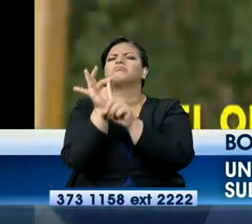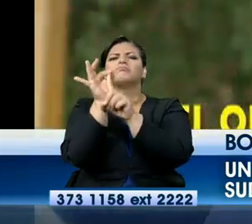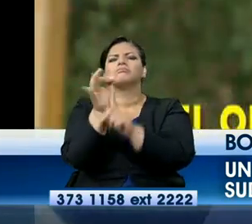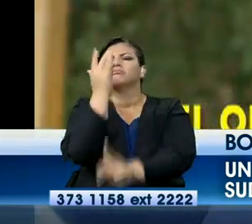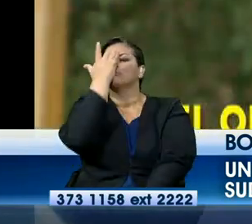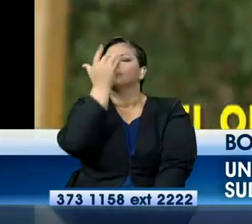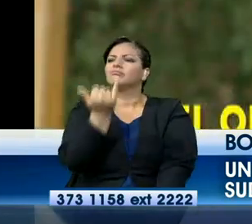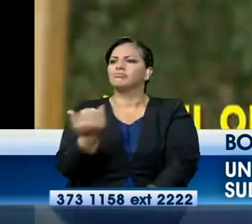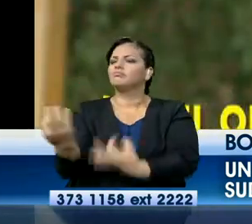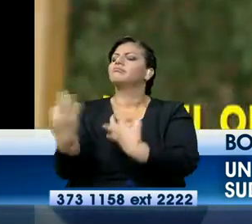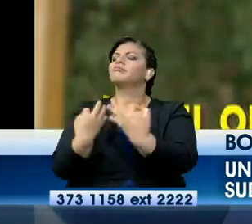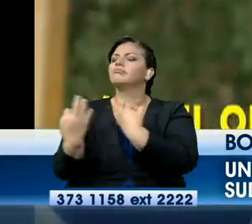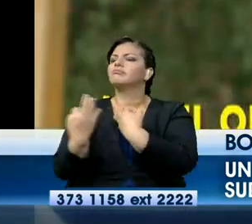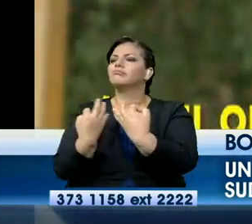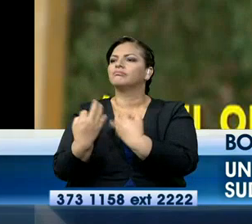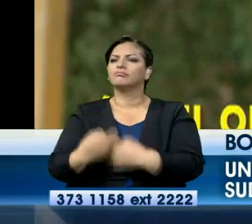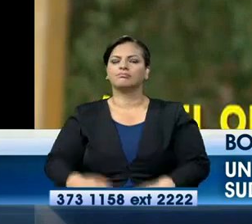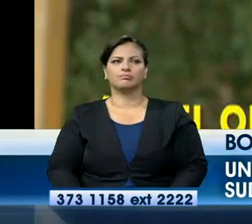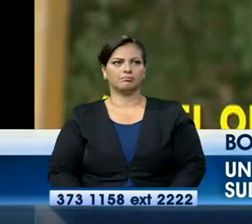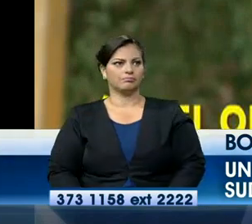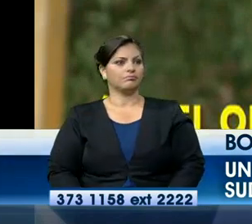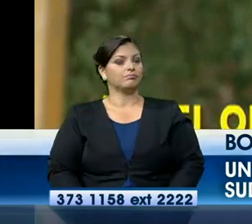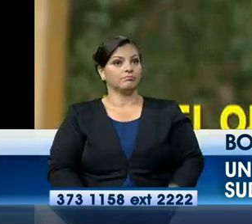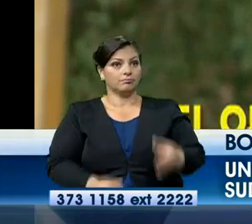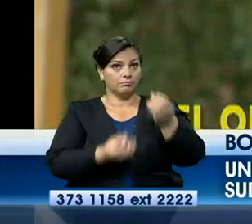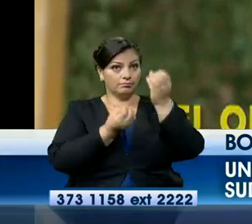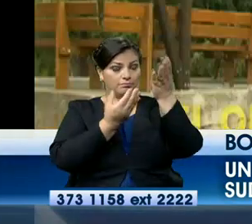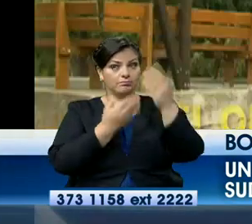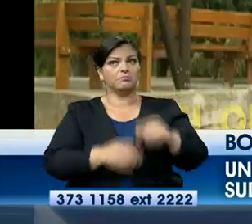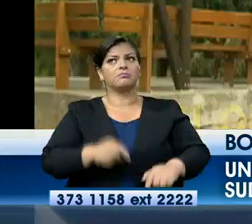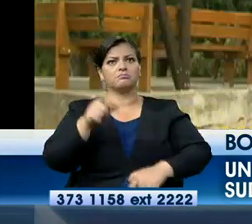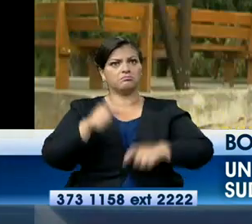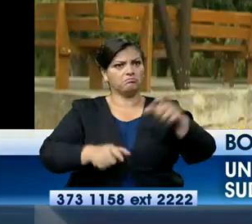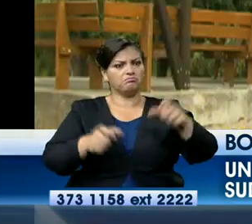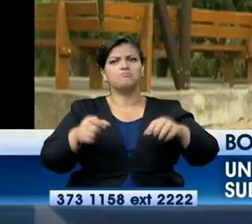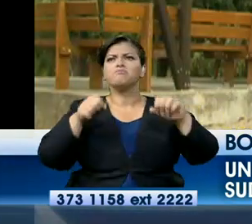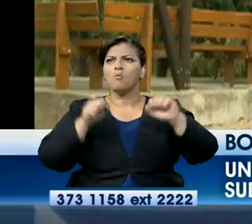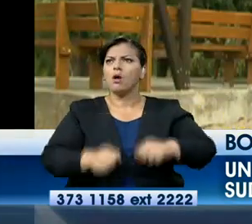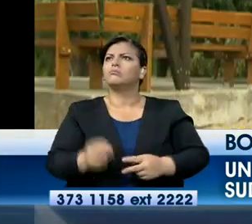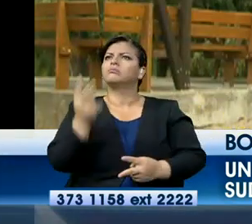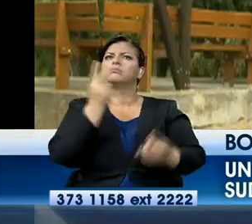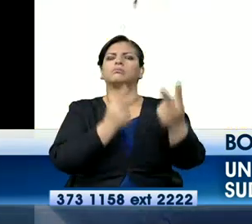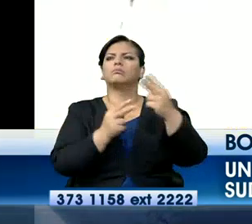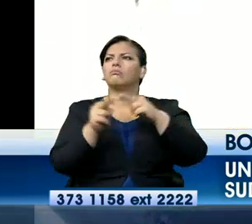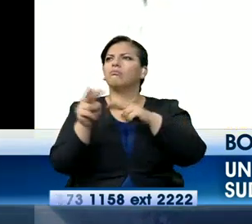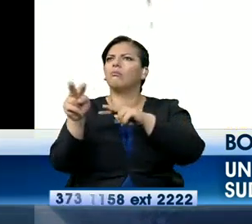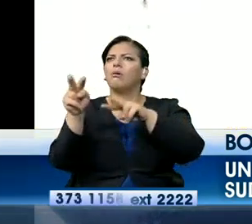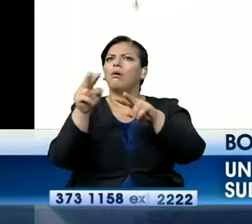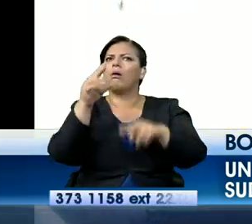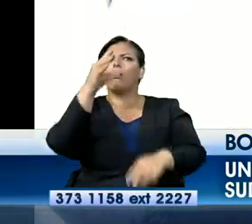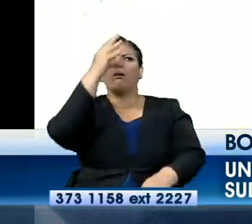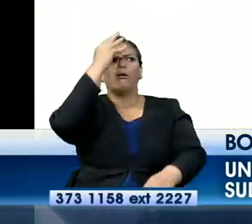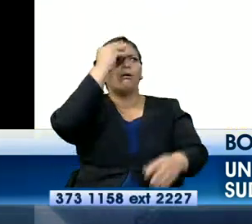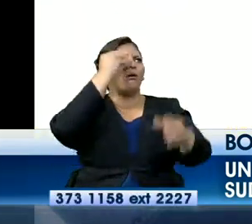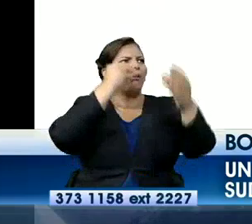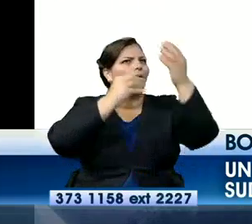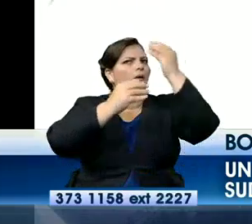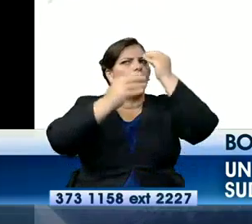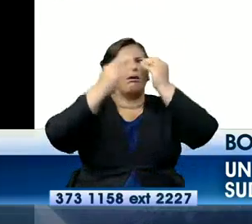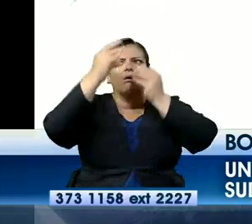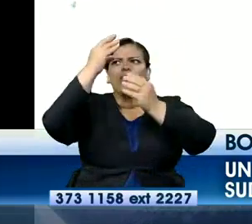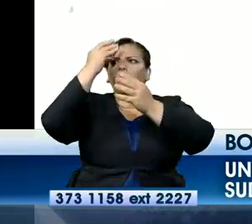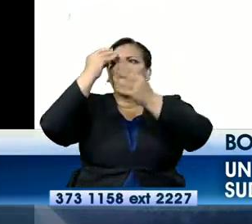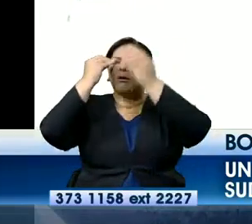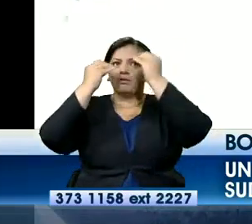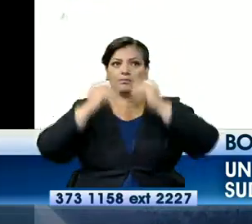Jerusalén es un laboratorio de enseñanza-aprendizaje. Jerusalén tiene 8 senderos. Cada sendero es